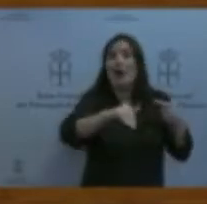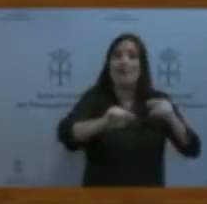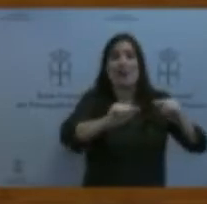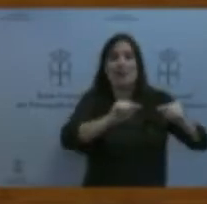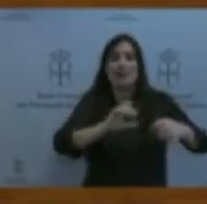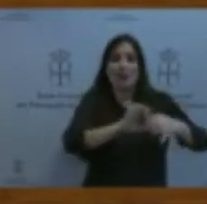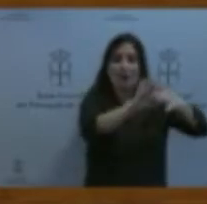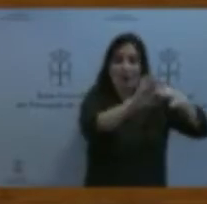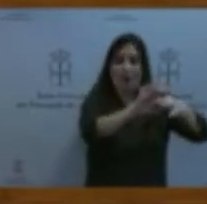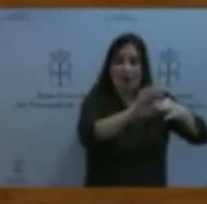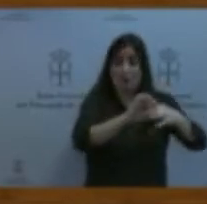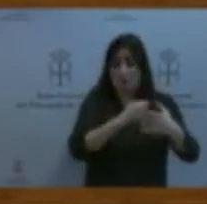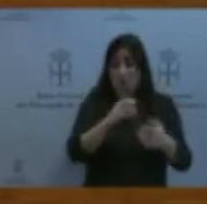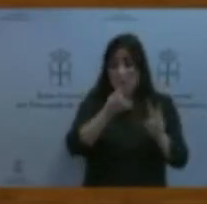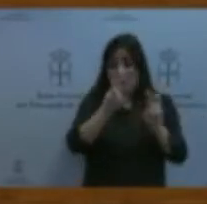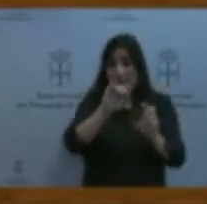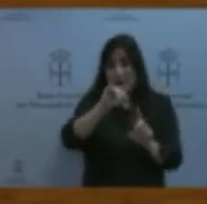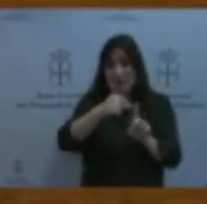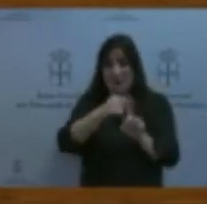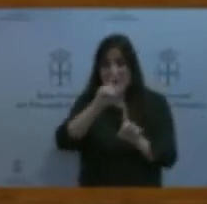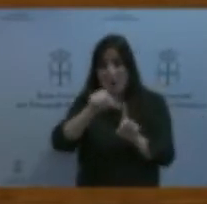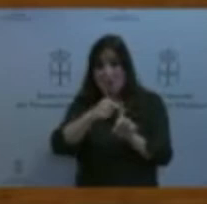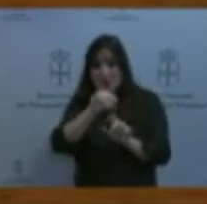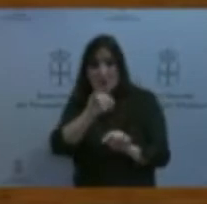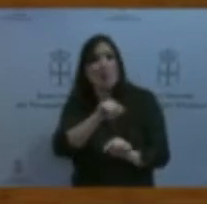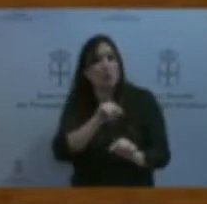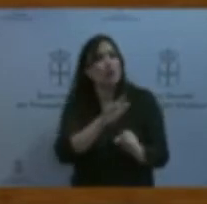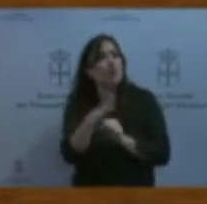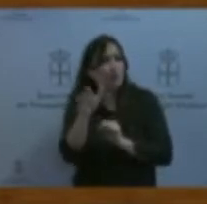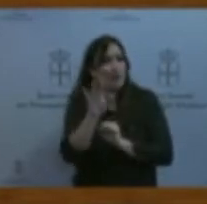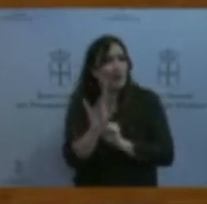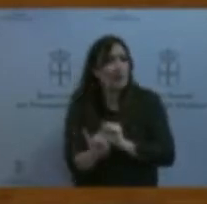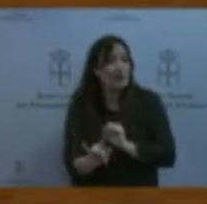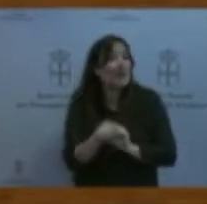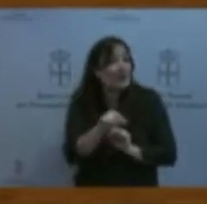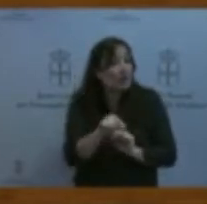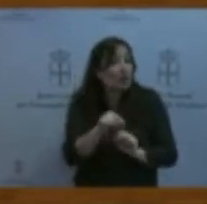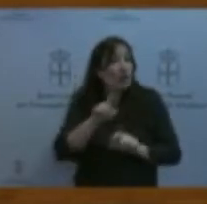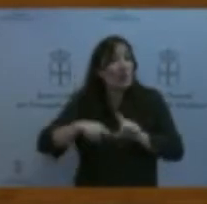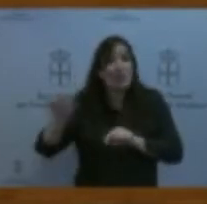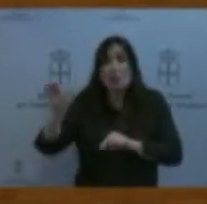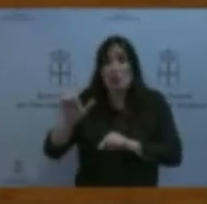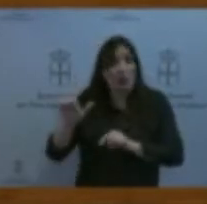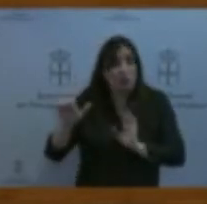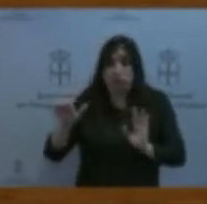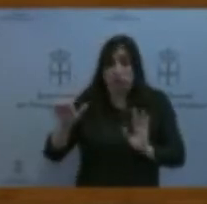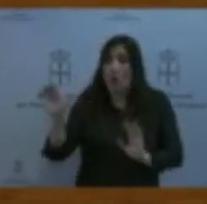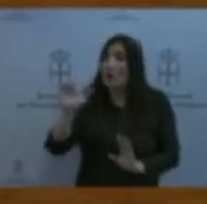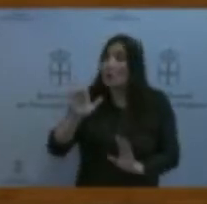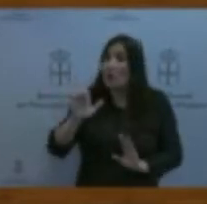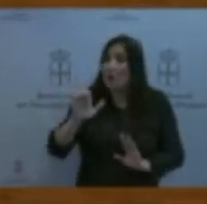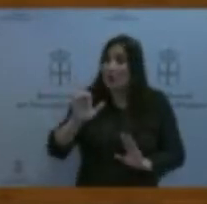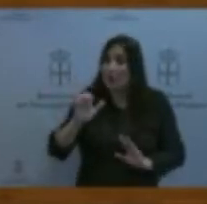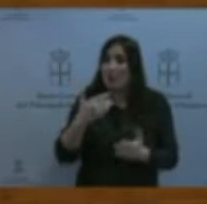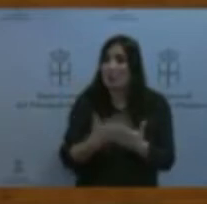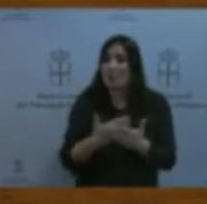eso tiene un impacto. Y es un impacto que no viene determinado por Europa. Europa pide esa estrategia. Quien decide qué estrategia es la que hay que llevar adelante es Asturias.